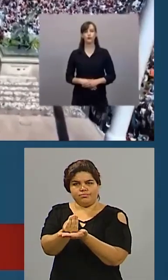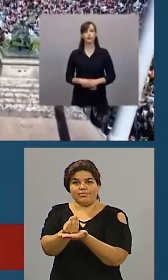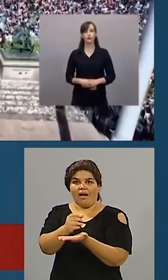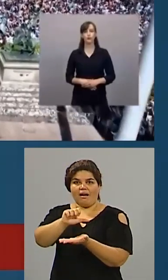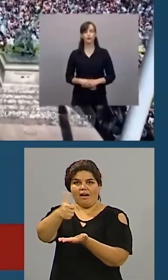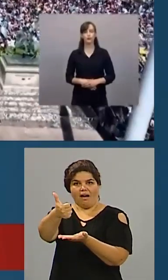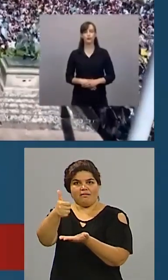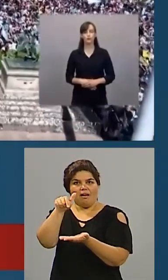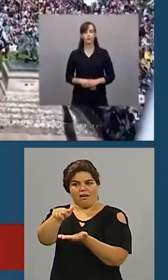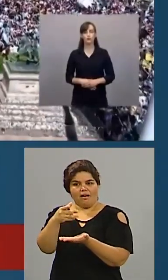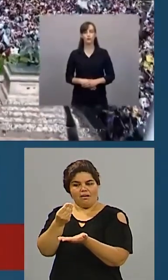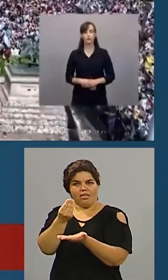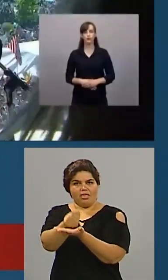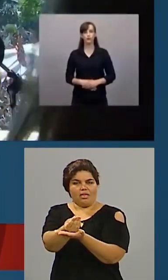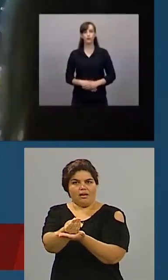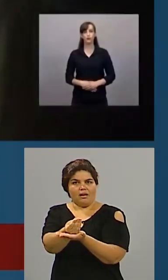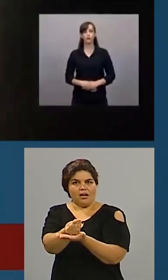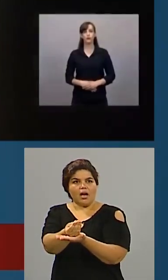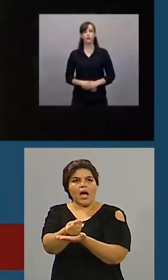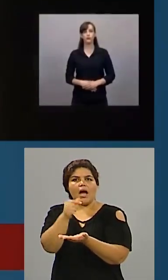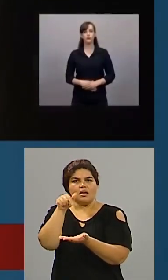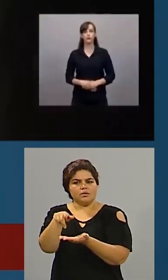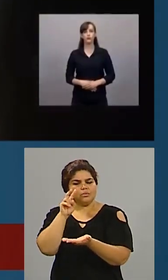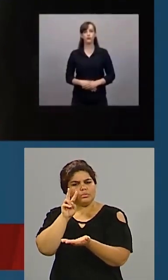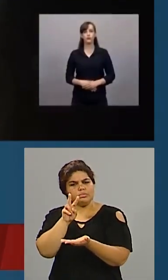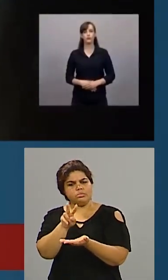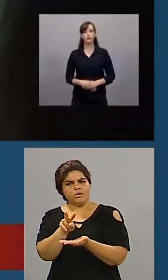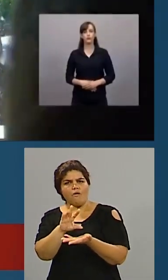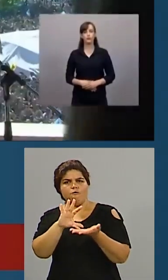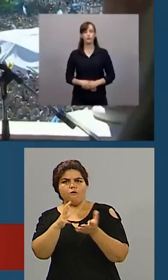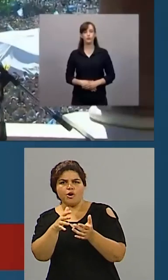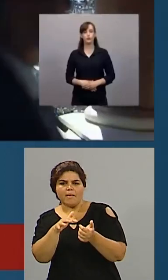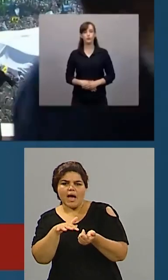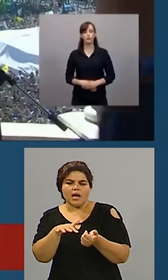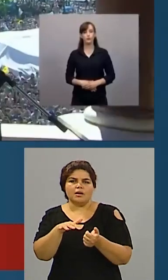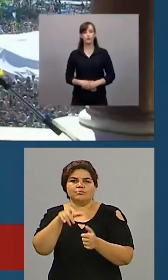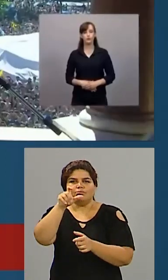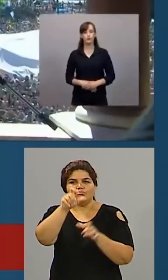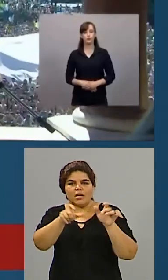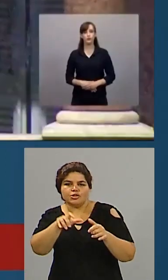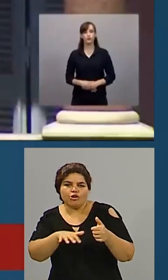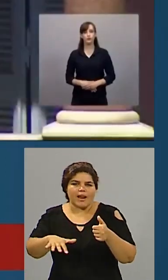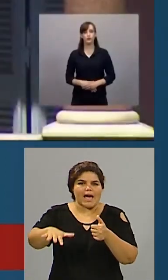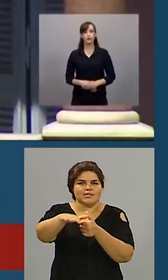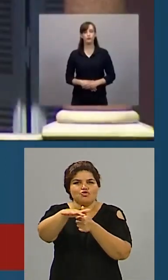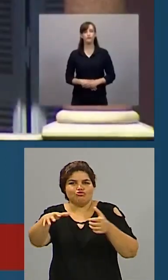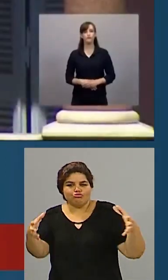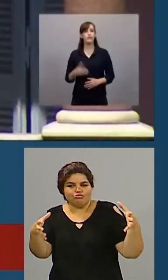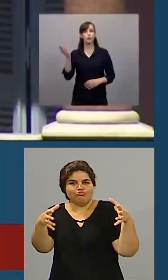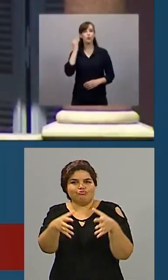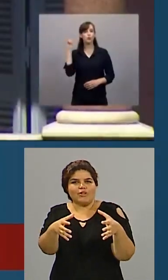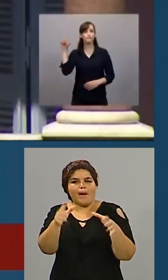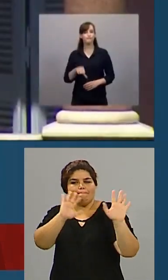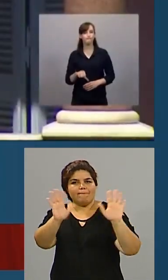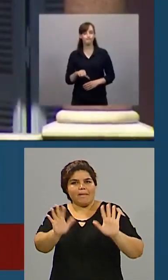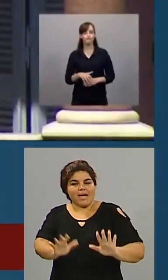victorioso, ¿no? ¿Cómo se fue armando el entorno de Javier Milei? La pregunta es, bueno, se lo vio obviamente